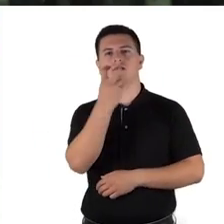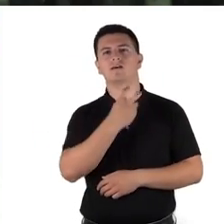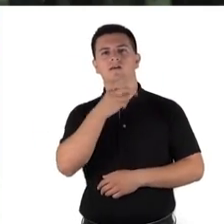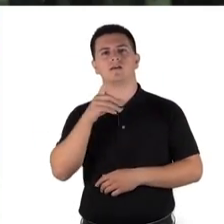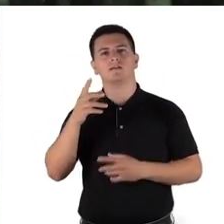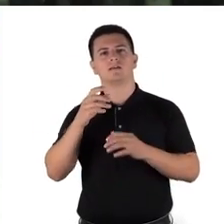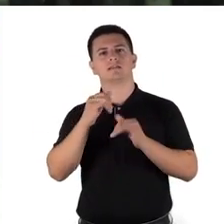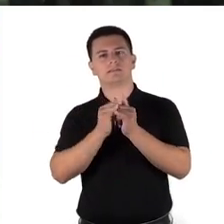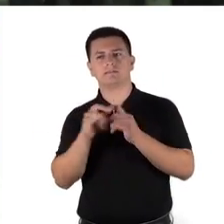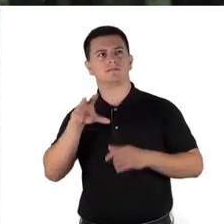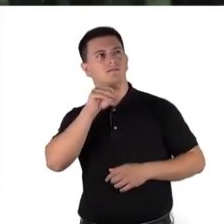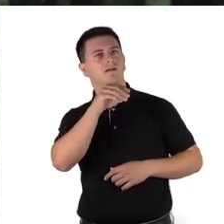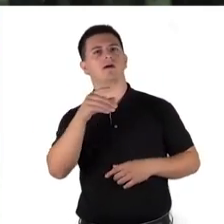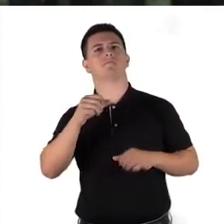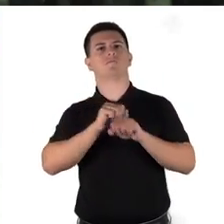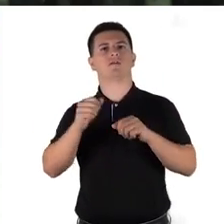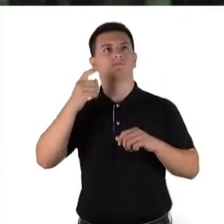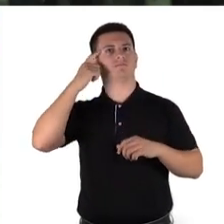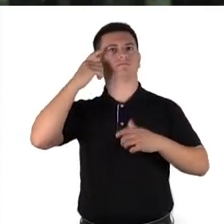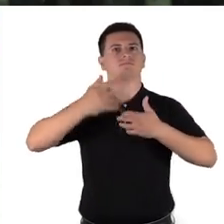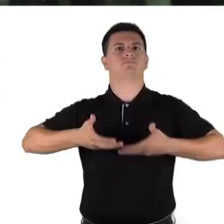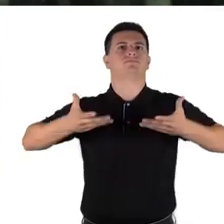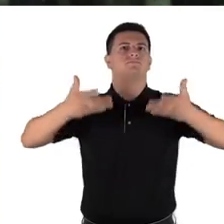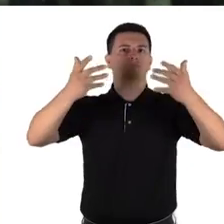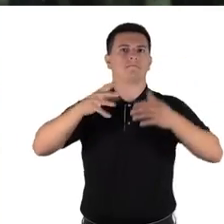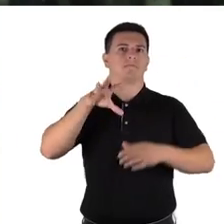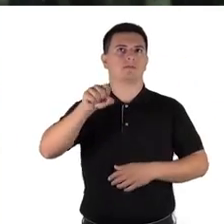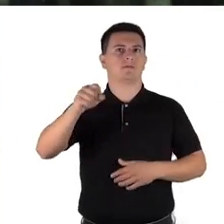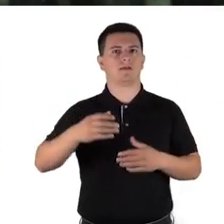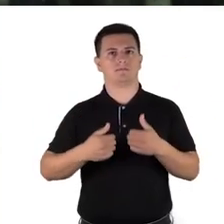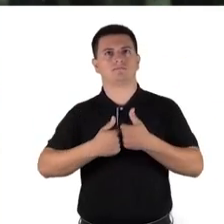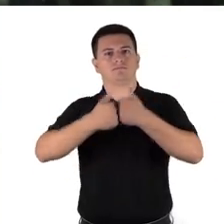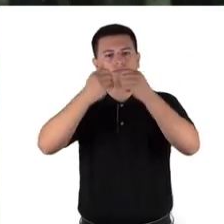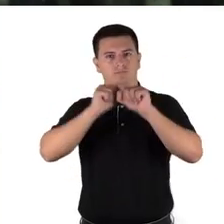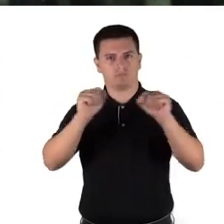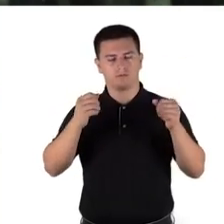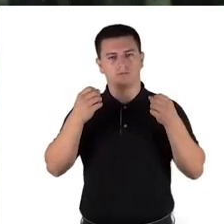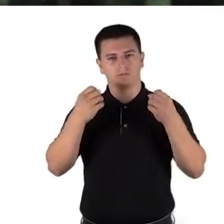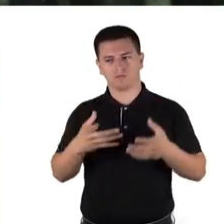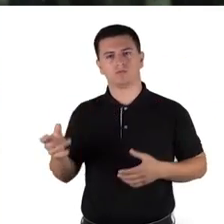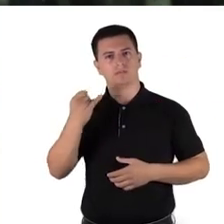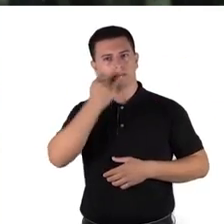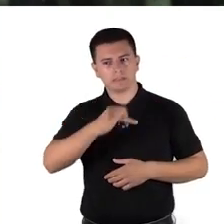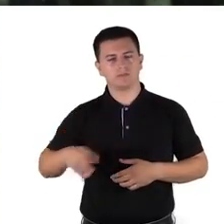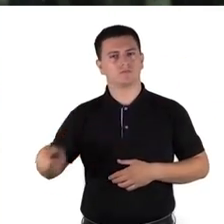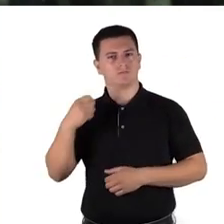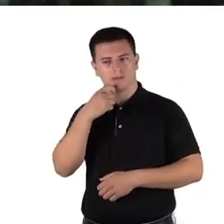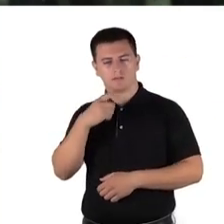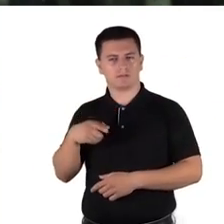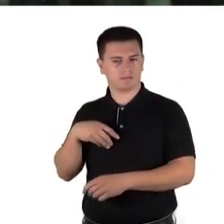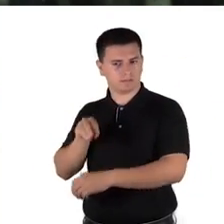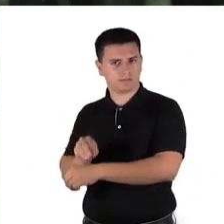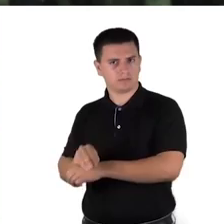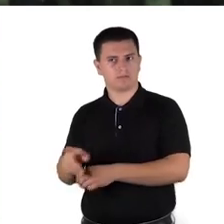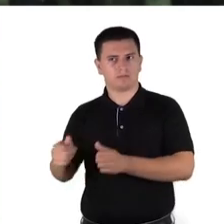¿cómo desglosar el aprendizaje? Incluso nuestras rutinas de adultos, que sí son quizás más estructuradas y una agenda más llena o